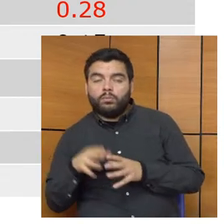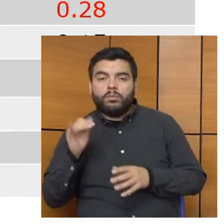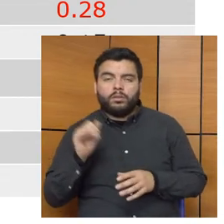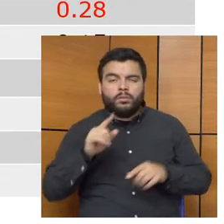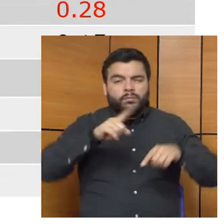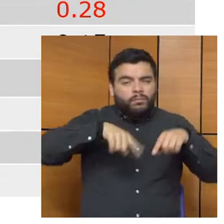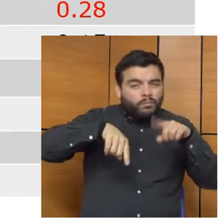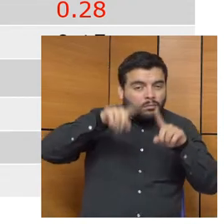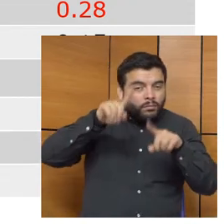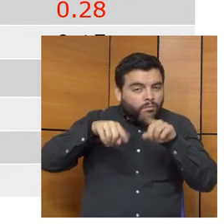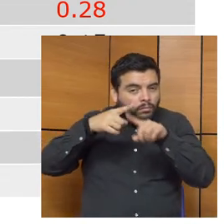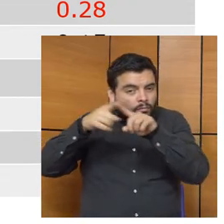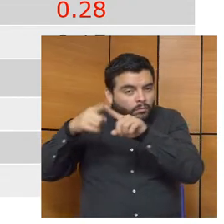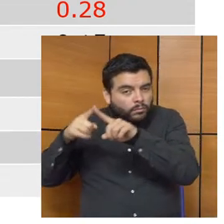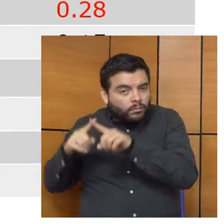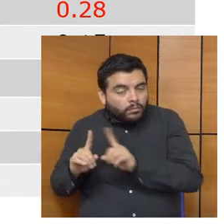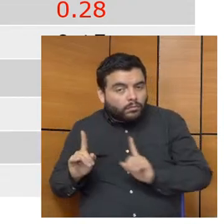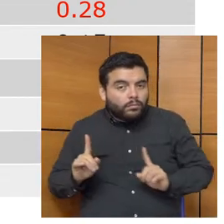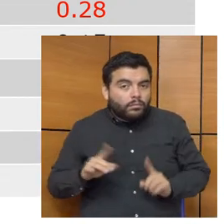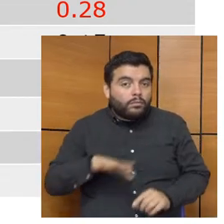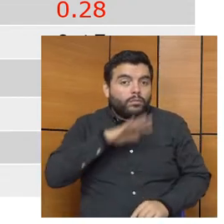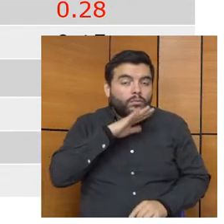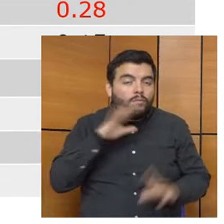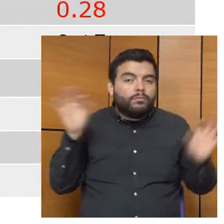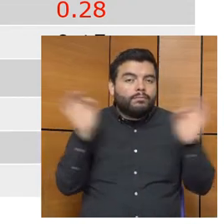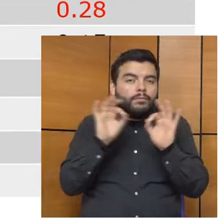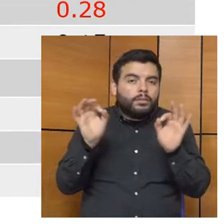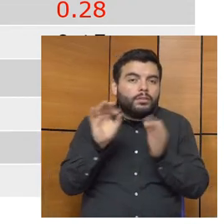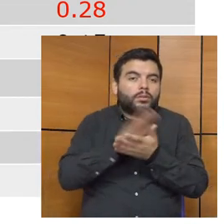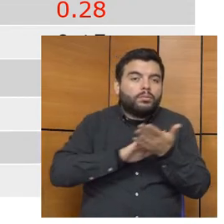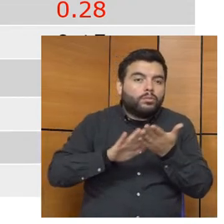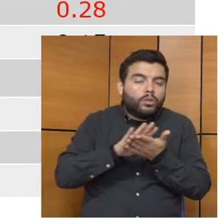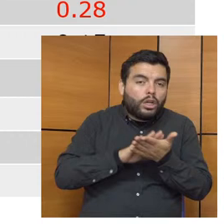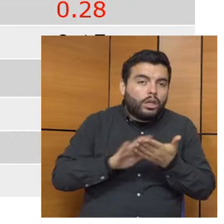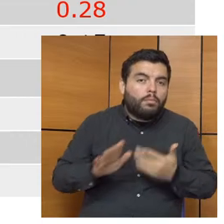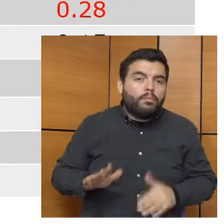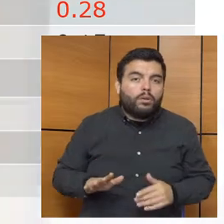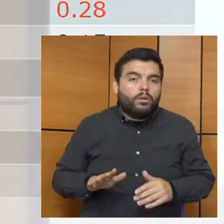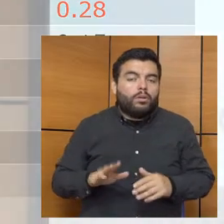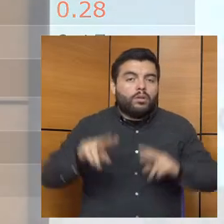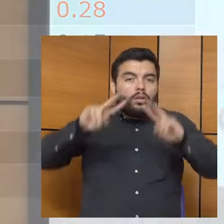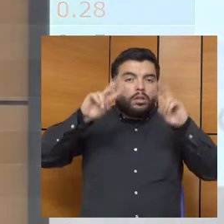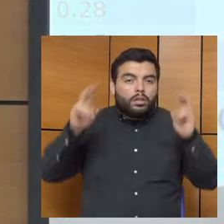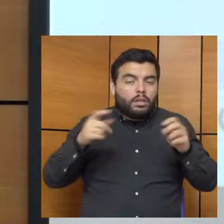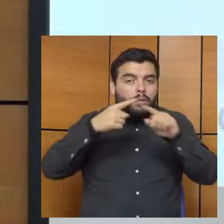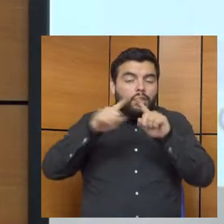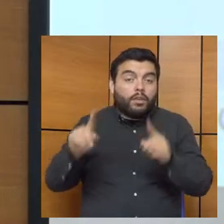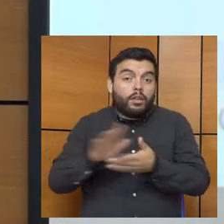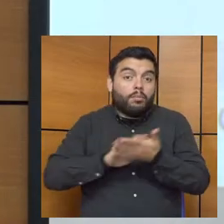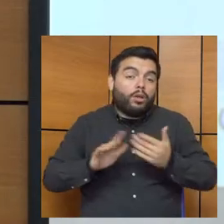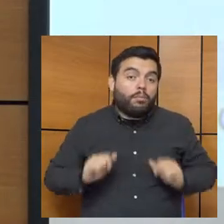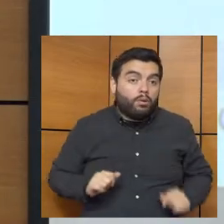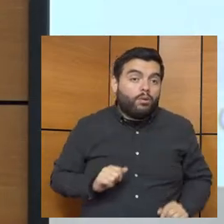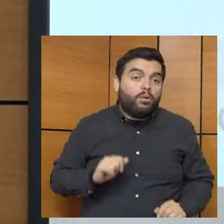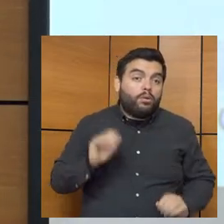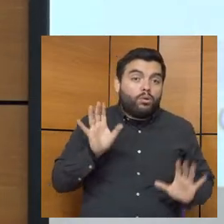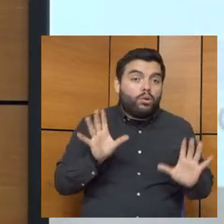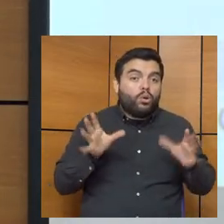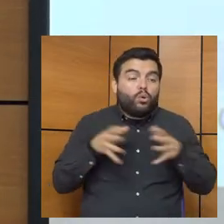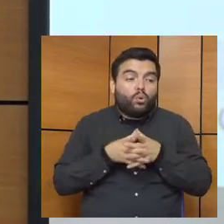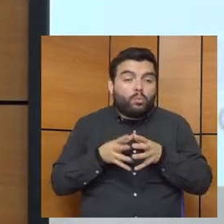variables que explican su uso son distintas. El peso. Fíjense, por ejemplo, en el caso